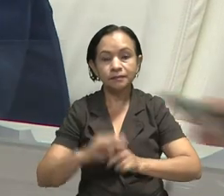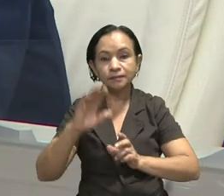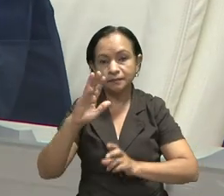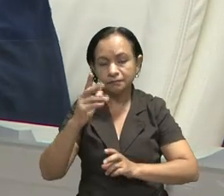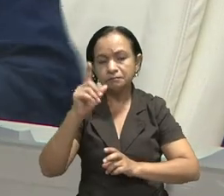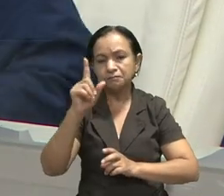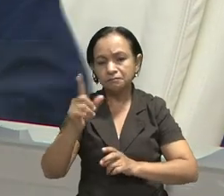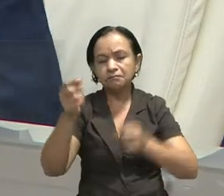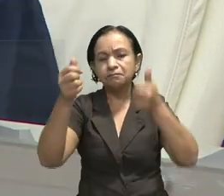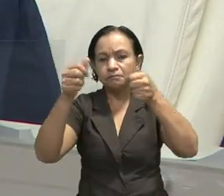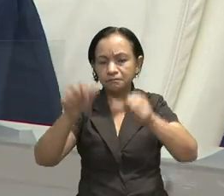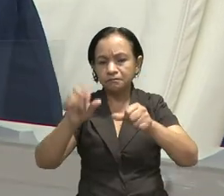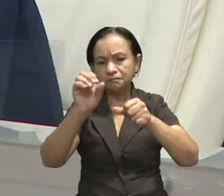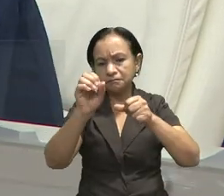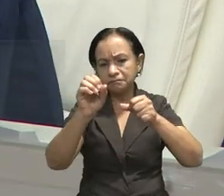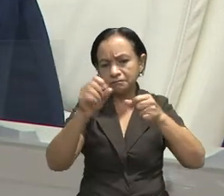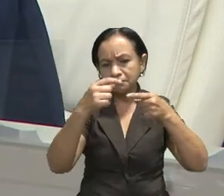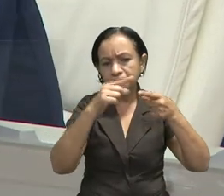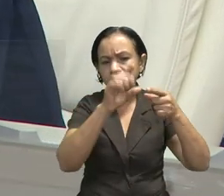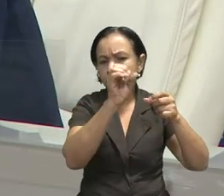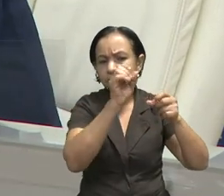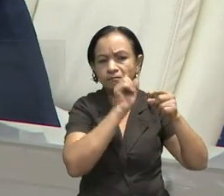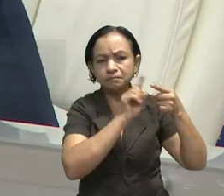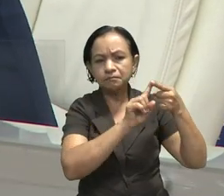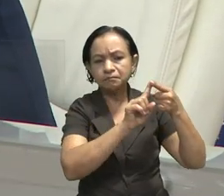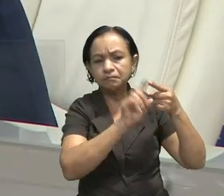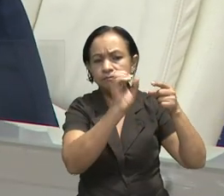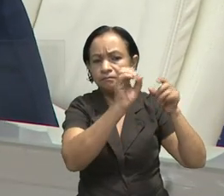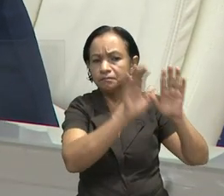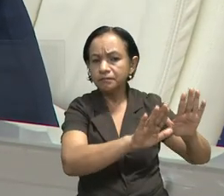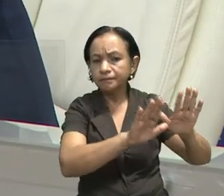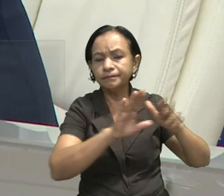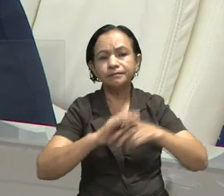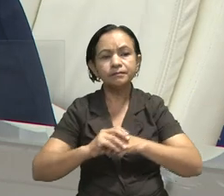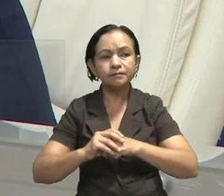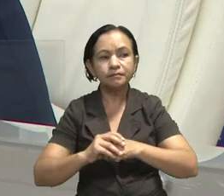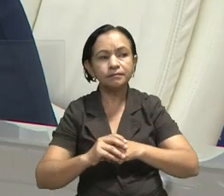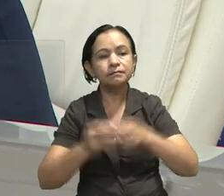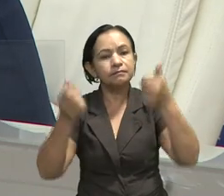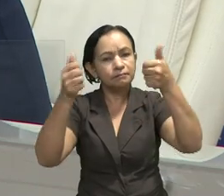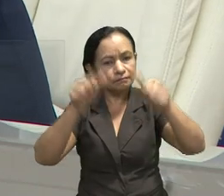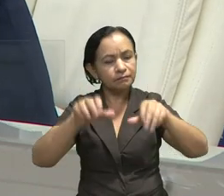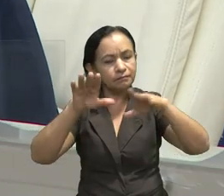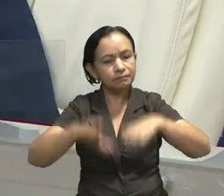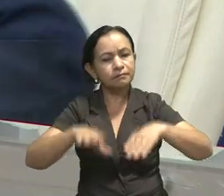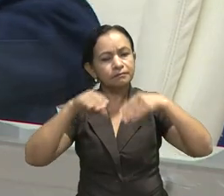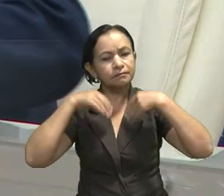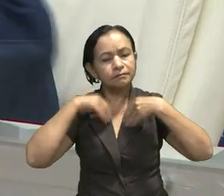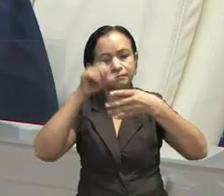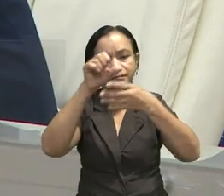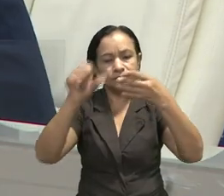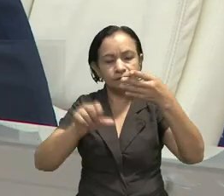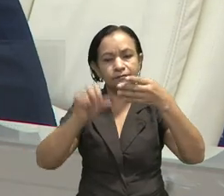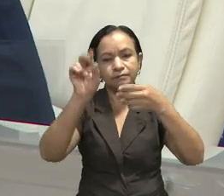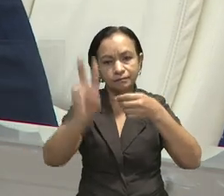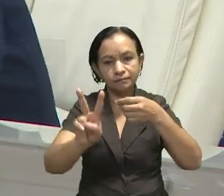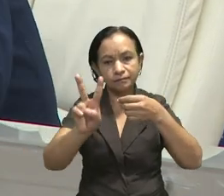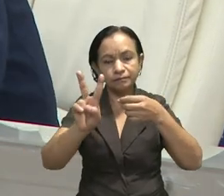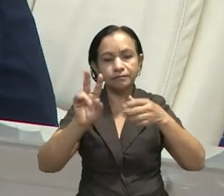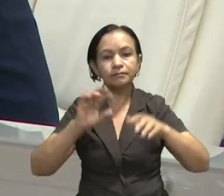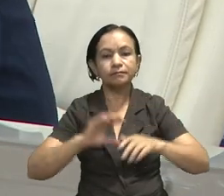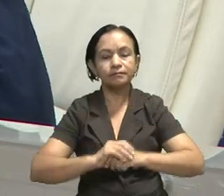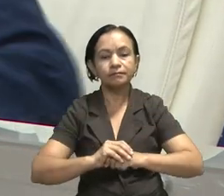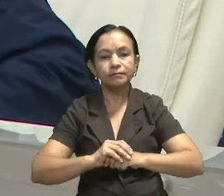91 votos a favor, 0 en contra, 0 abstenciones, 0 presente. Se aprueba el artículo segundo.